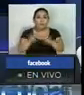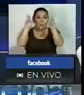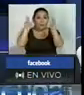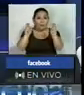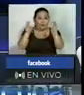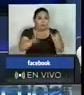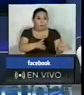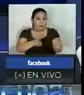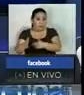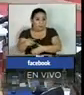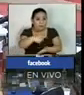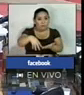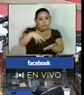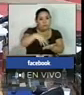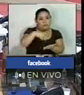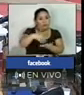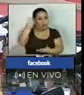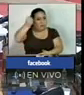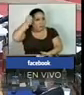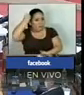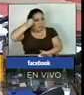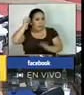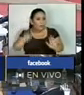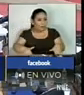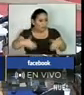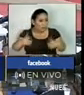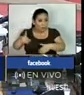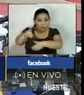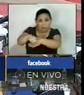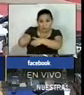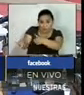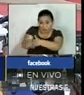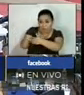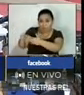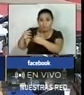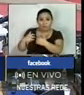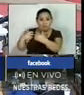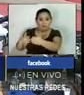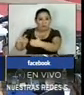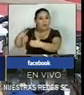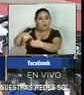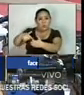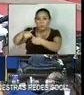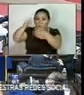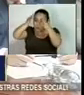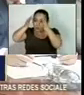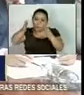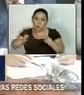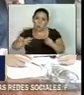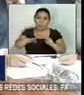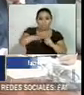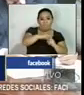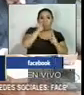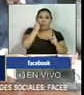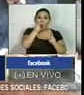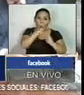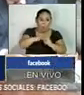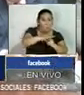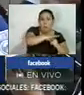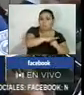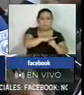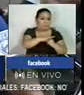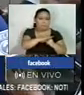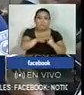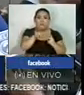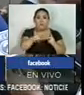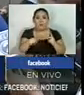temas, la población reaccionó luego que los diputados de la Asamblea Legislativa decidieron no quitarle el fuero al diputado del